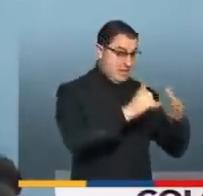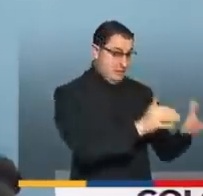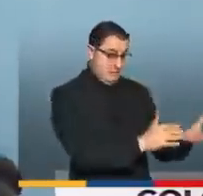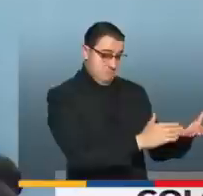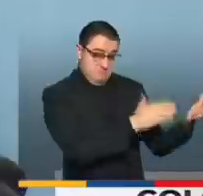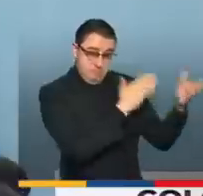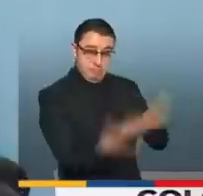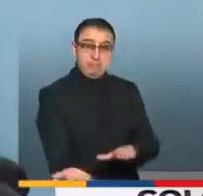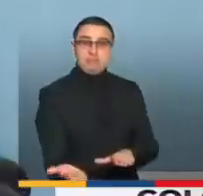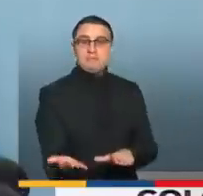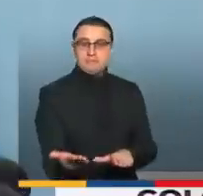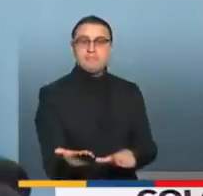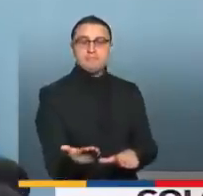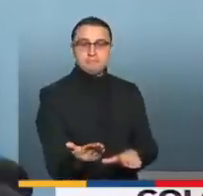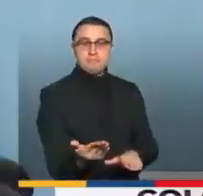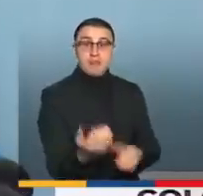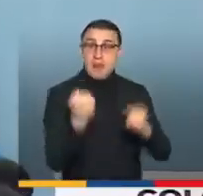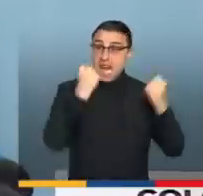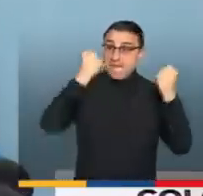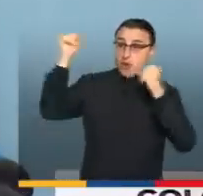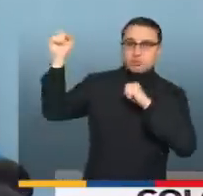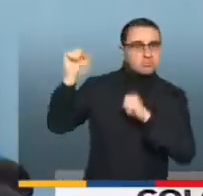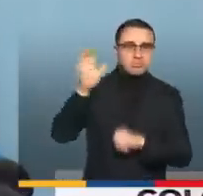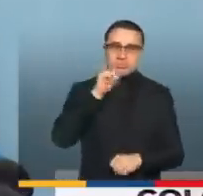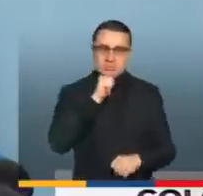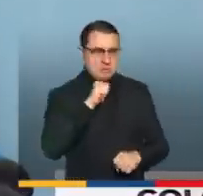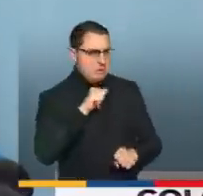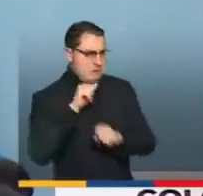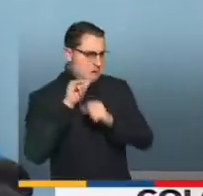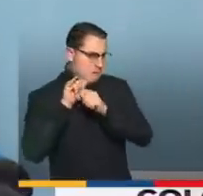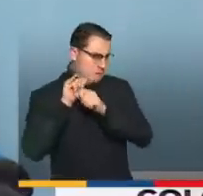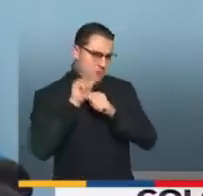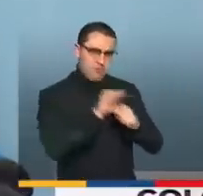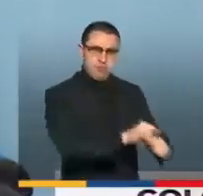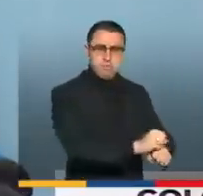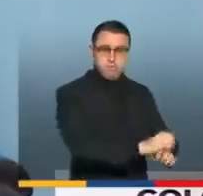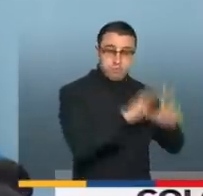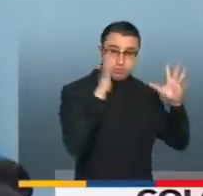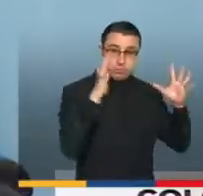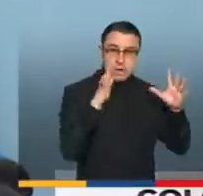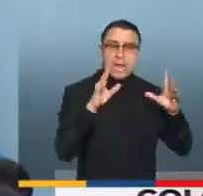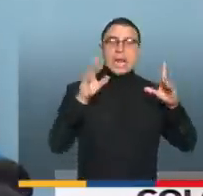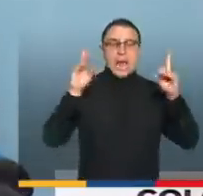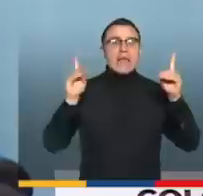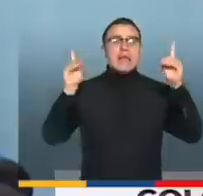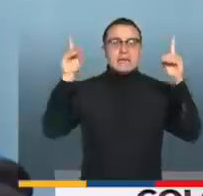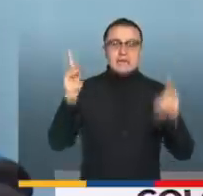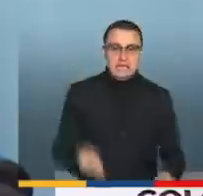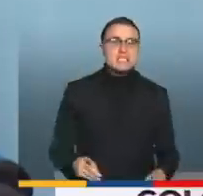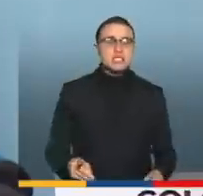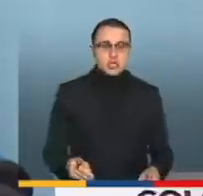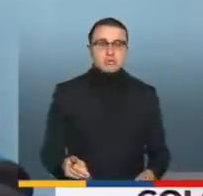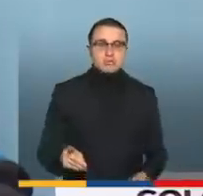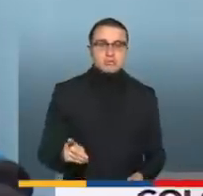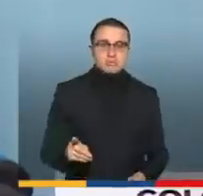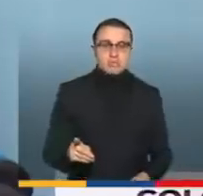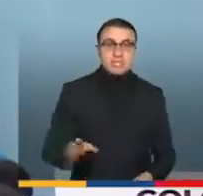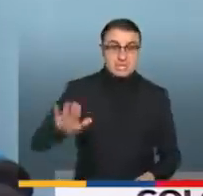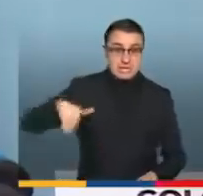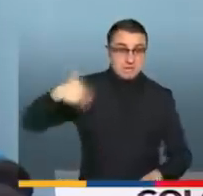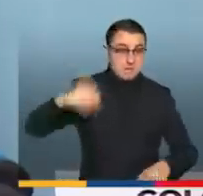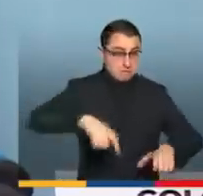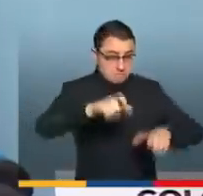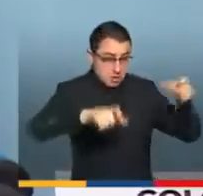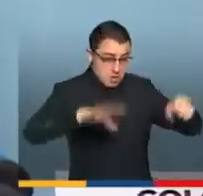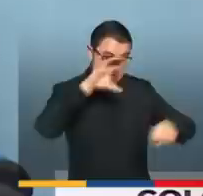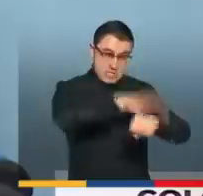revolución violenta. Una decisión popular que fue ahogada en la tortura, en